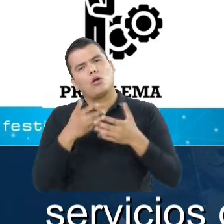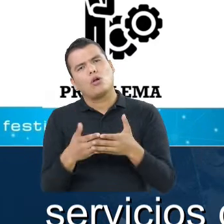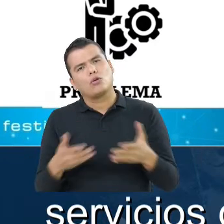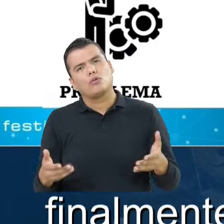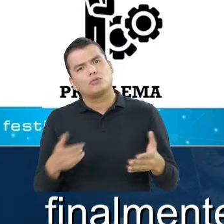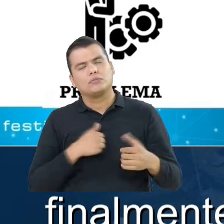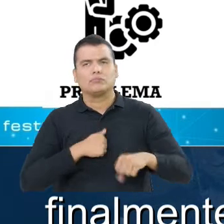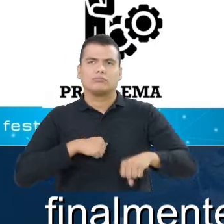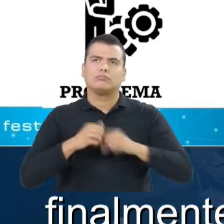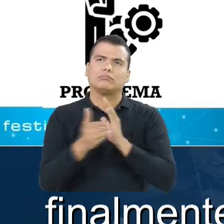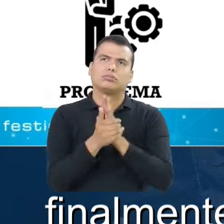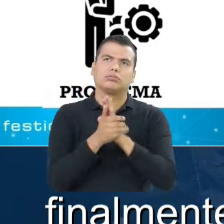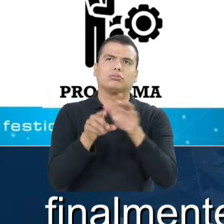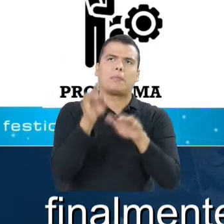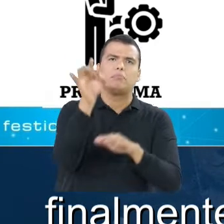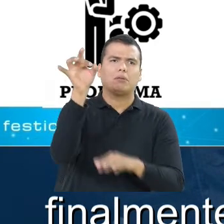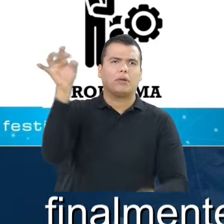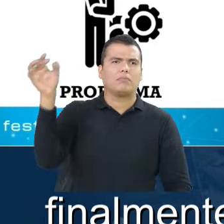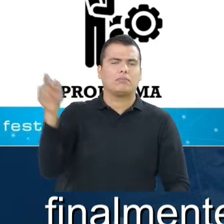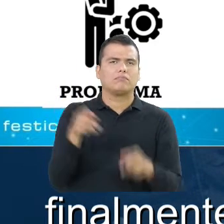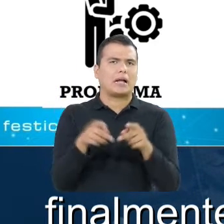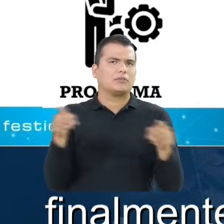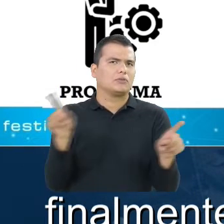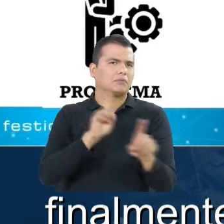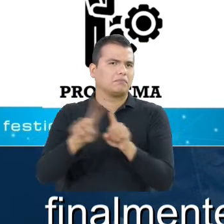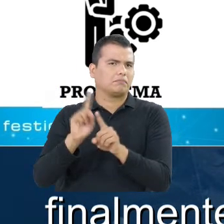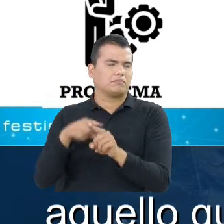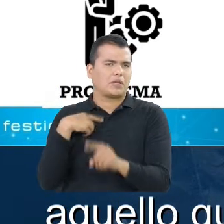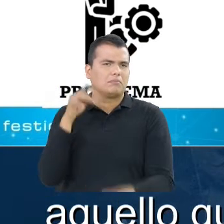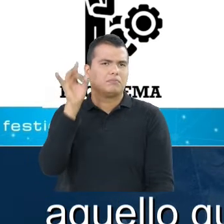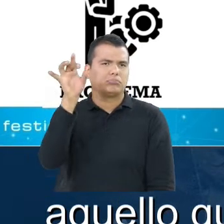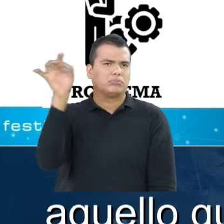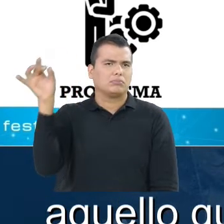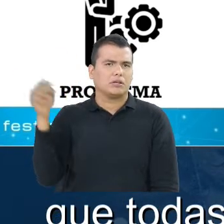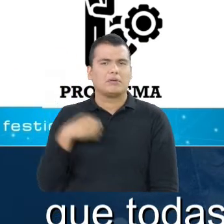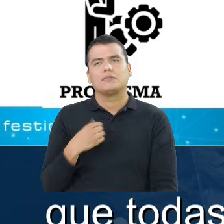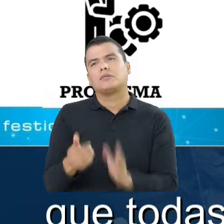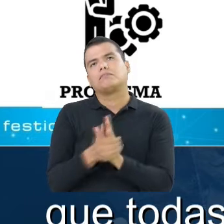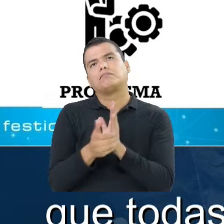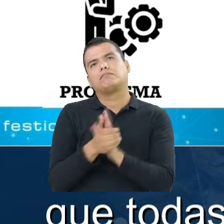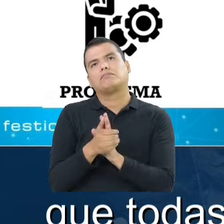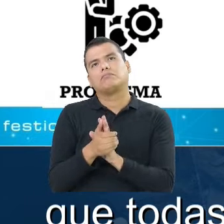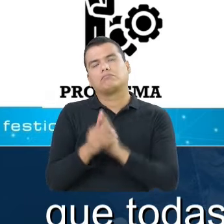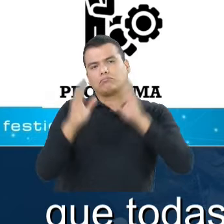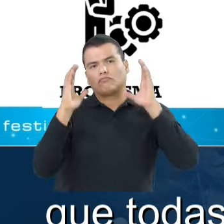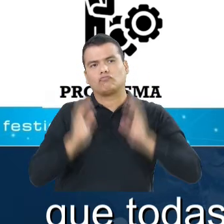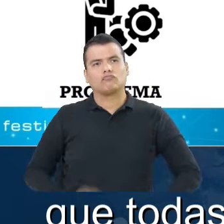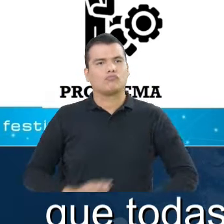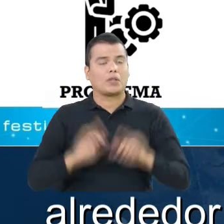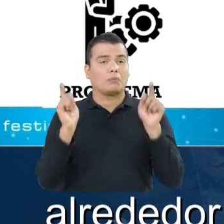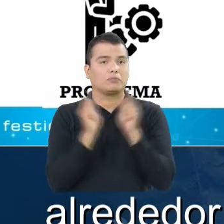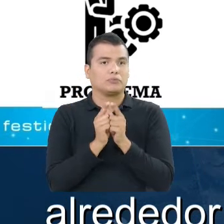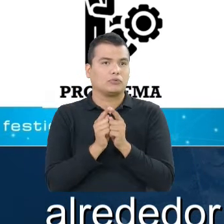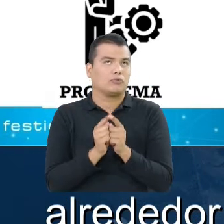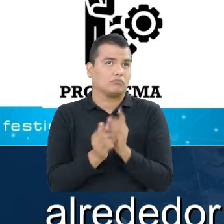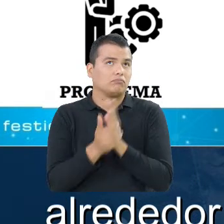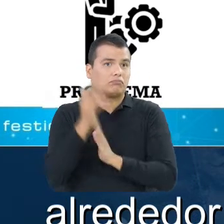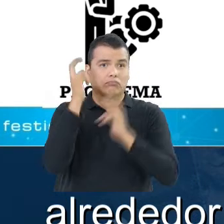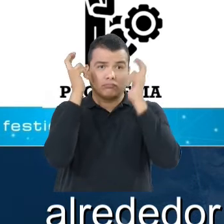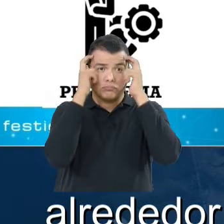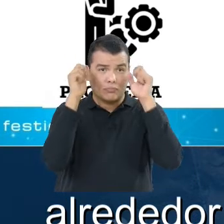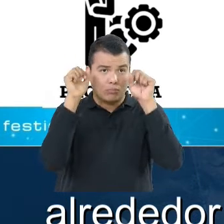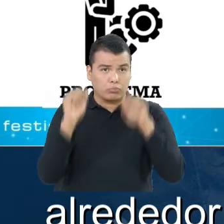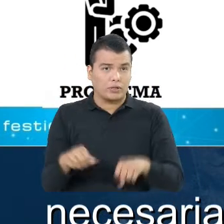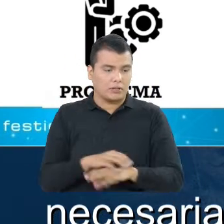haces mejor que todas las personas que están alrededor tuyo. Esa habilidad no necesariamente tiene que ser física, también puede ser una habilidad mental. Si es